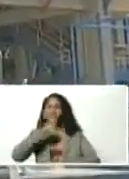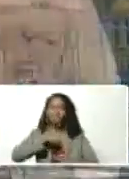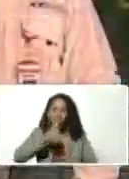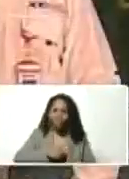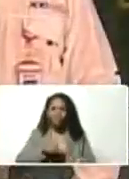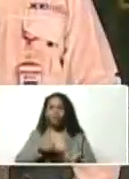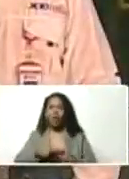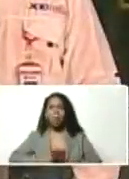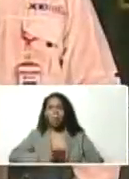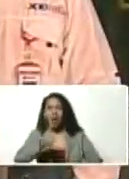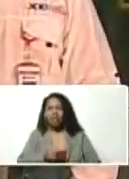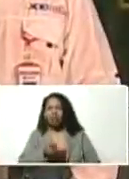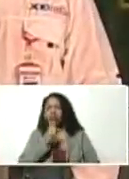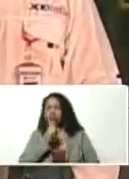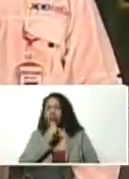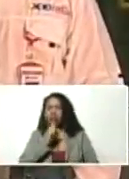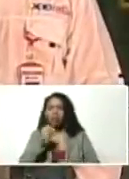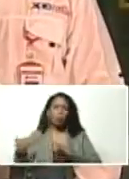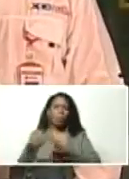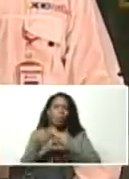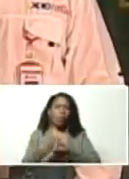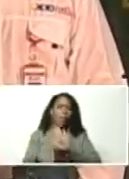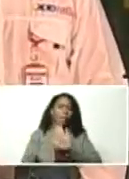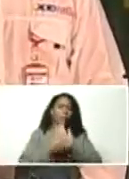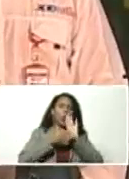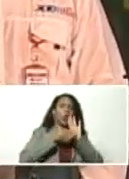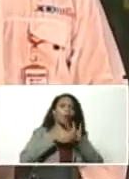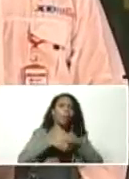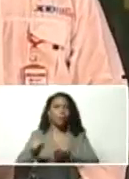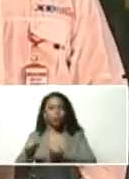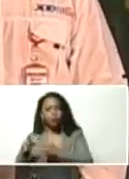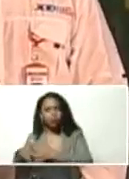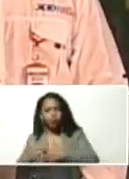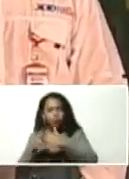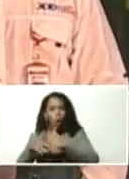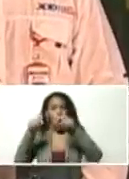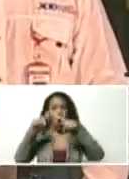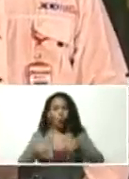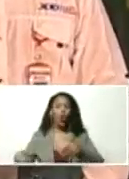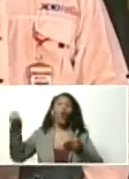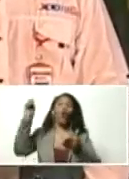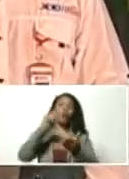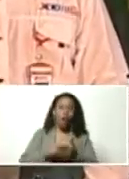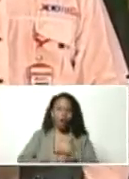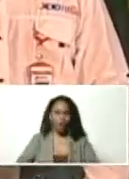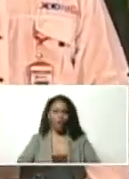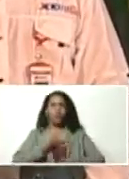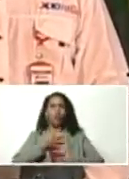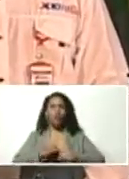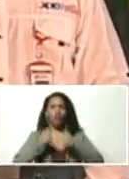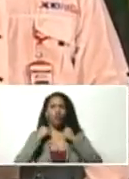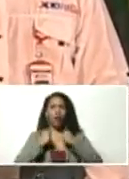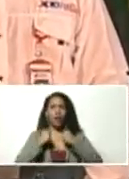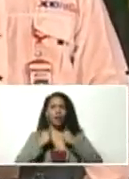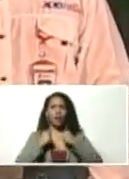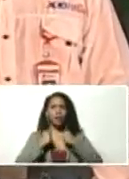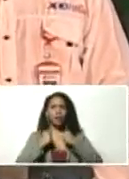más crueles ataques que nos ha impuesto el imperio norteamericano y que hoy renace con fuerza y que